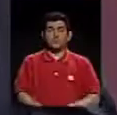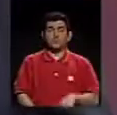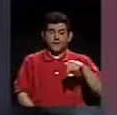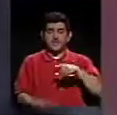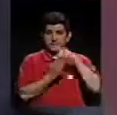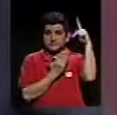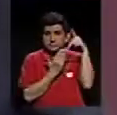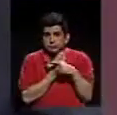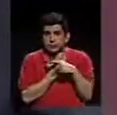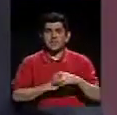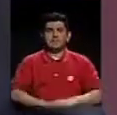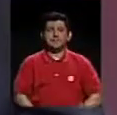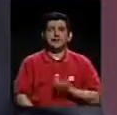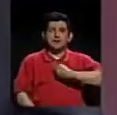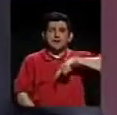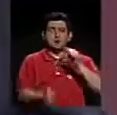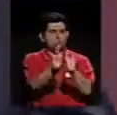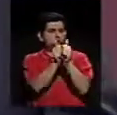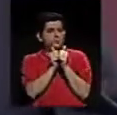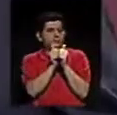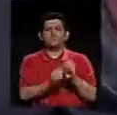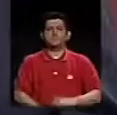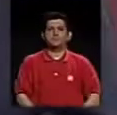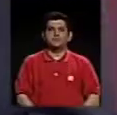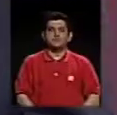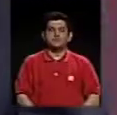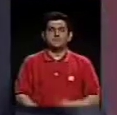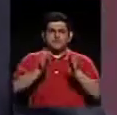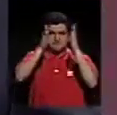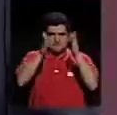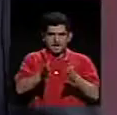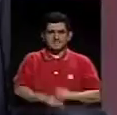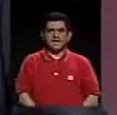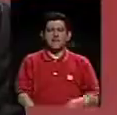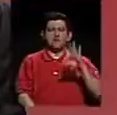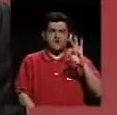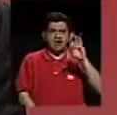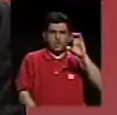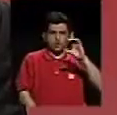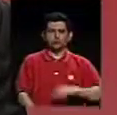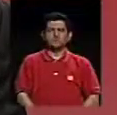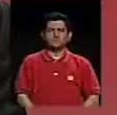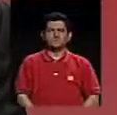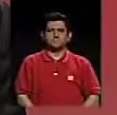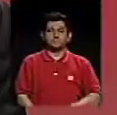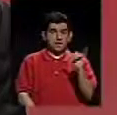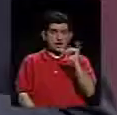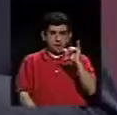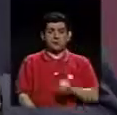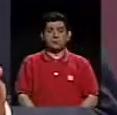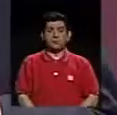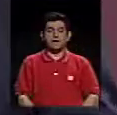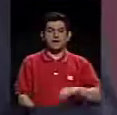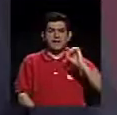esta edición, nos acompañan el magistrado don Fernando Cruz y nos acompaña también el